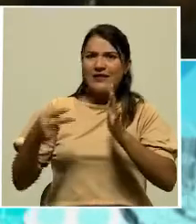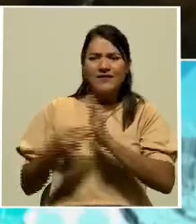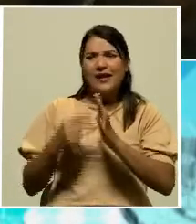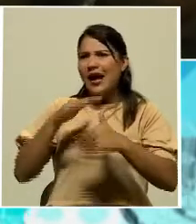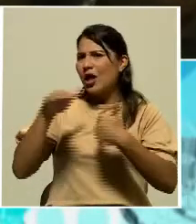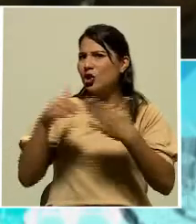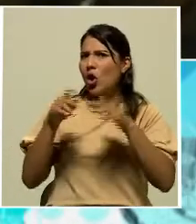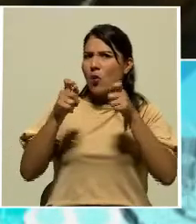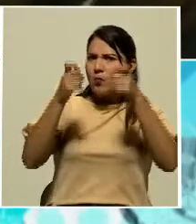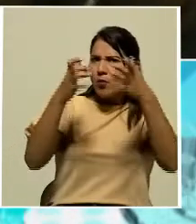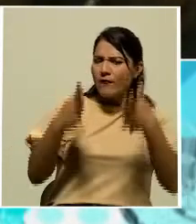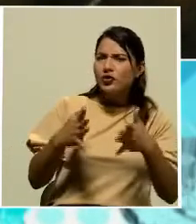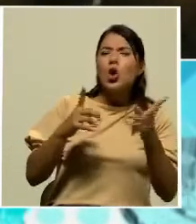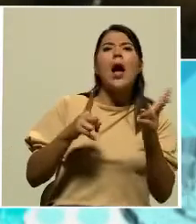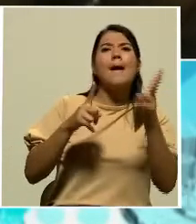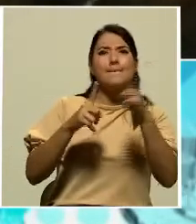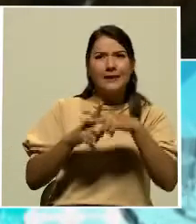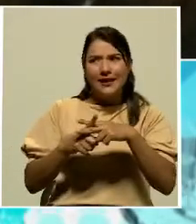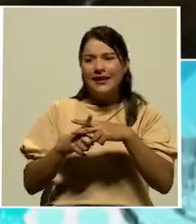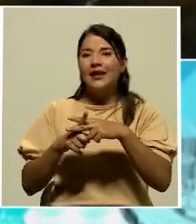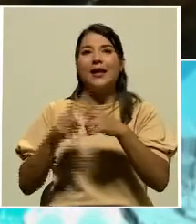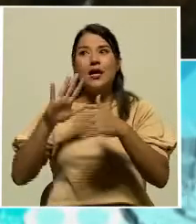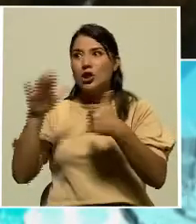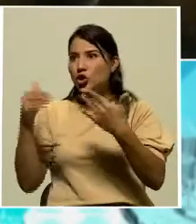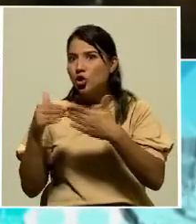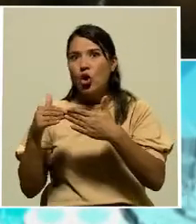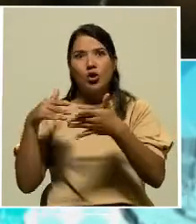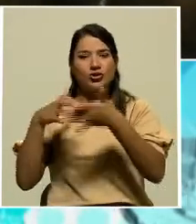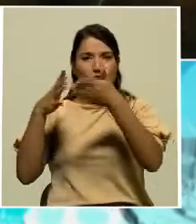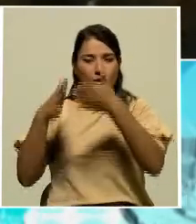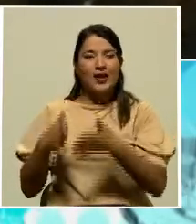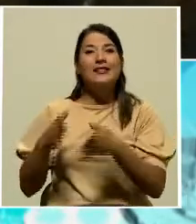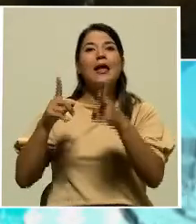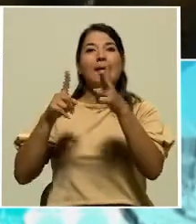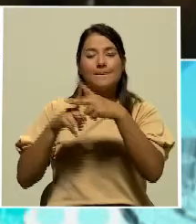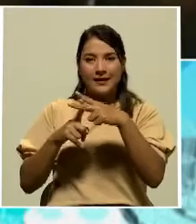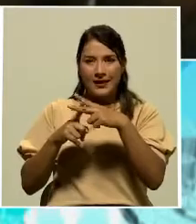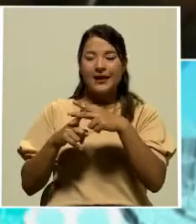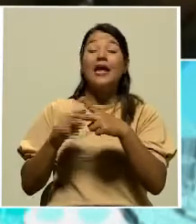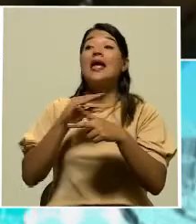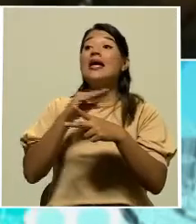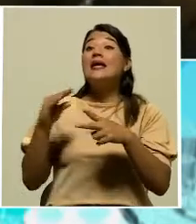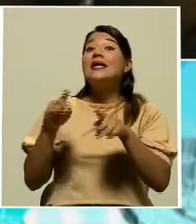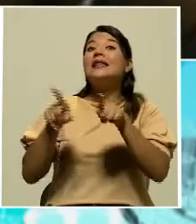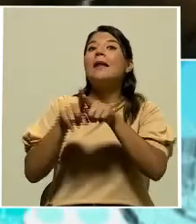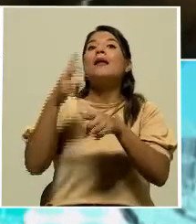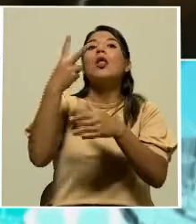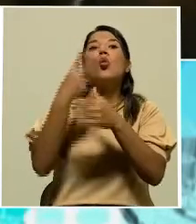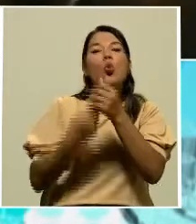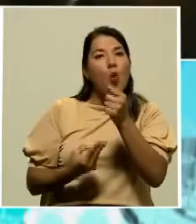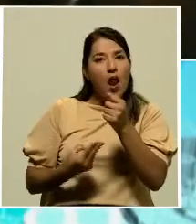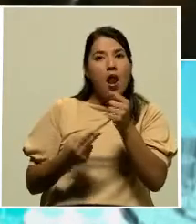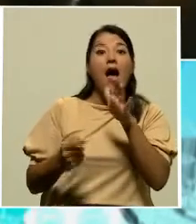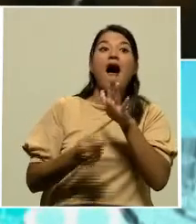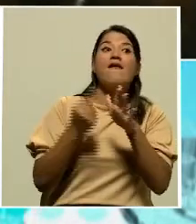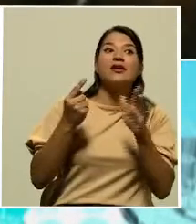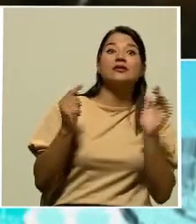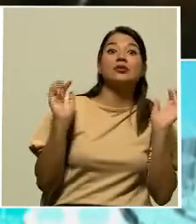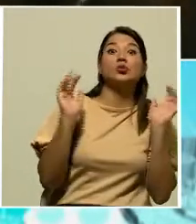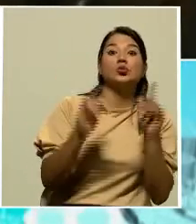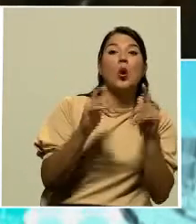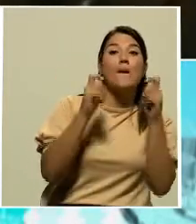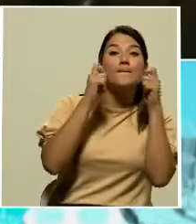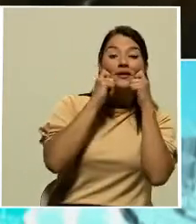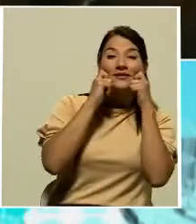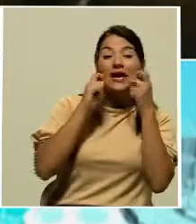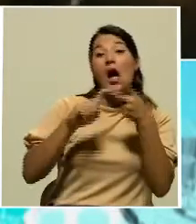protocolos, un retorno paulatino, también presencial, virtual, y también monitoreado. Y ahí es